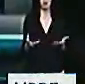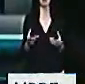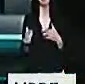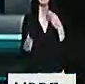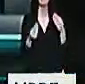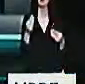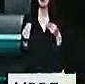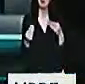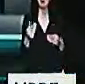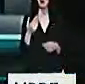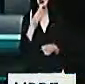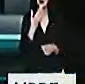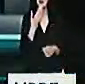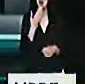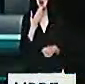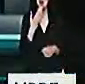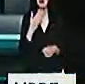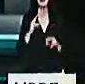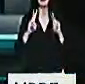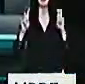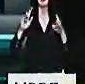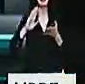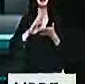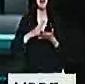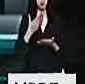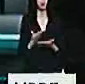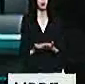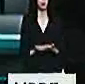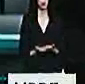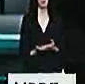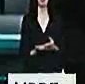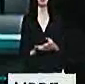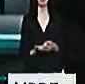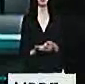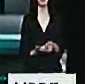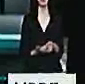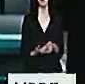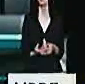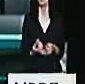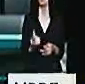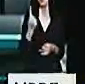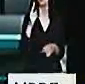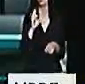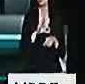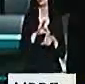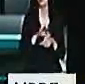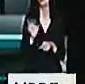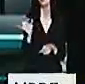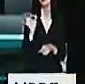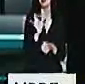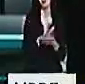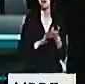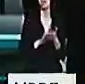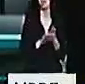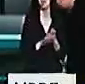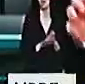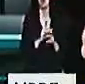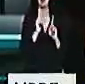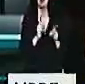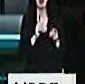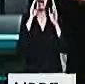que nos ha pasado también en el área de la salud, en términos de que un especialista dice, bueno, esta atención es